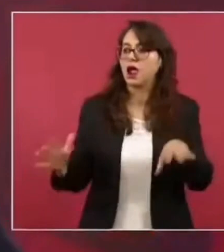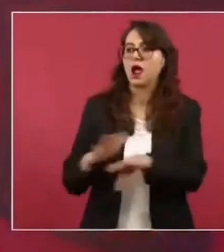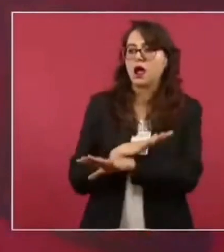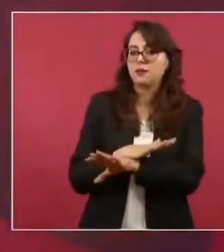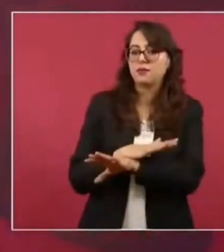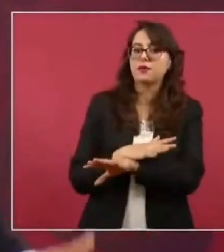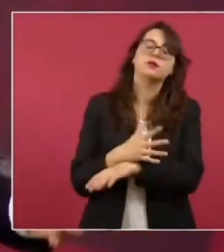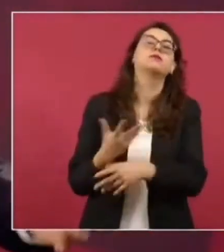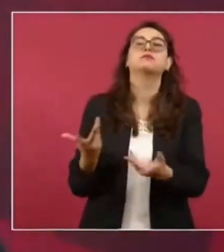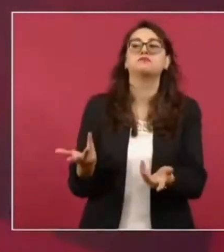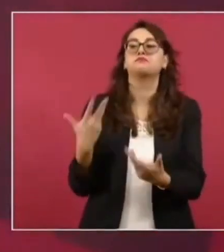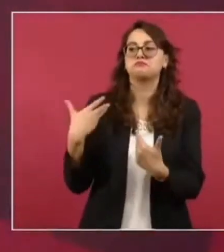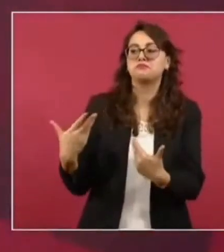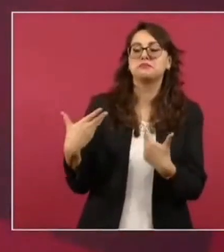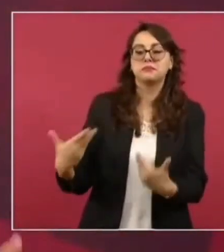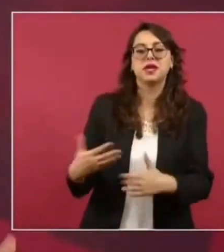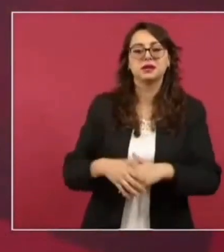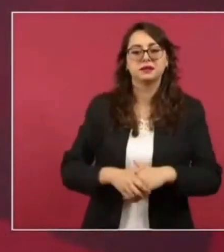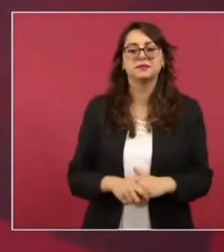Y yo decía, ¿qué pasa?